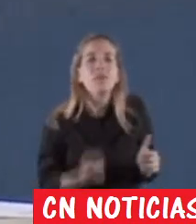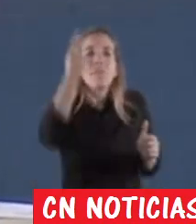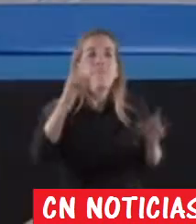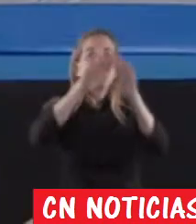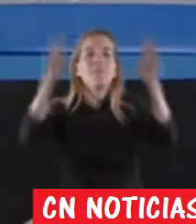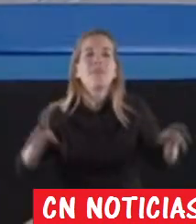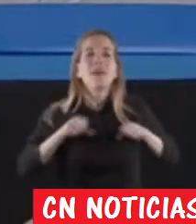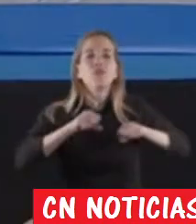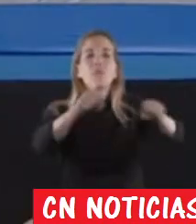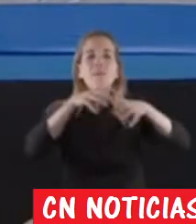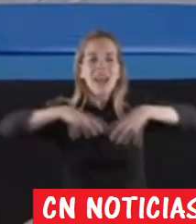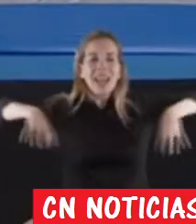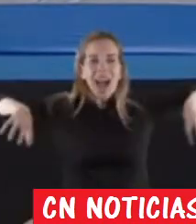mercado,